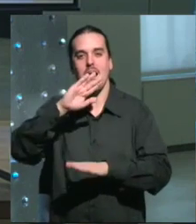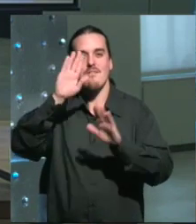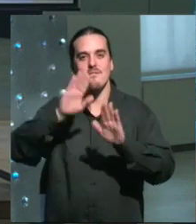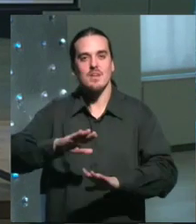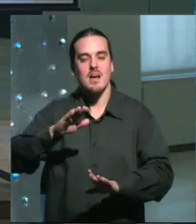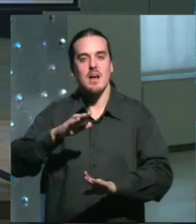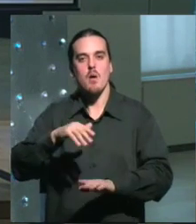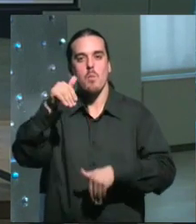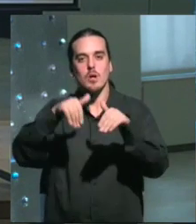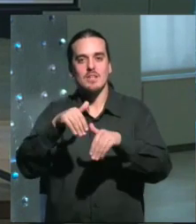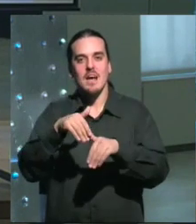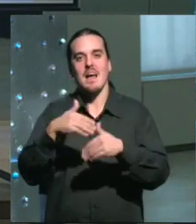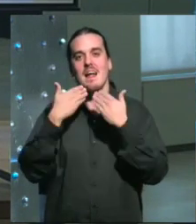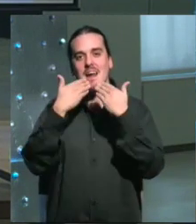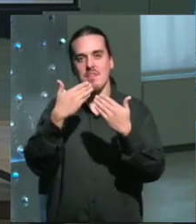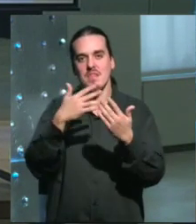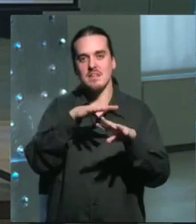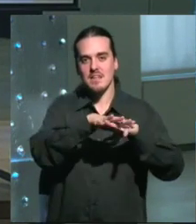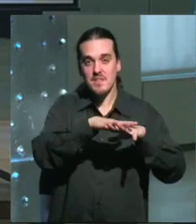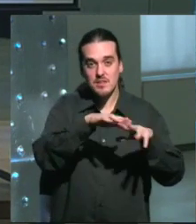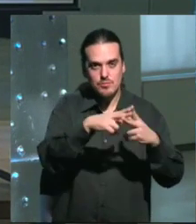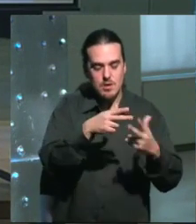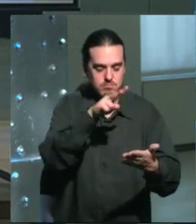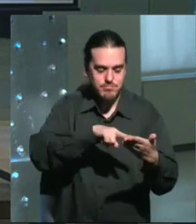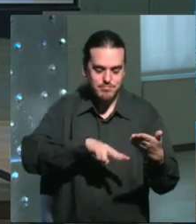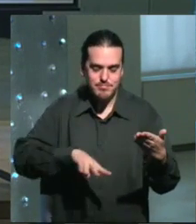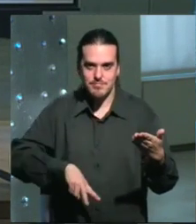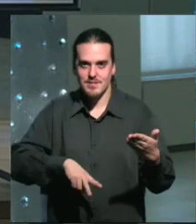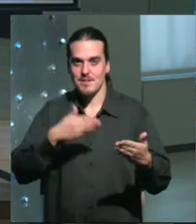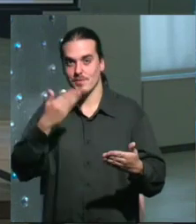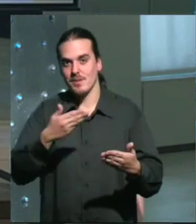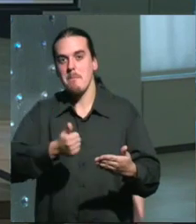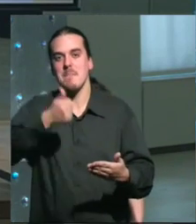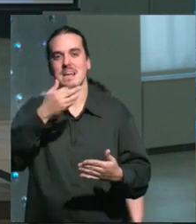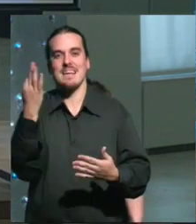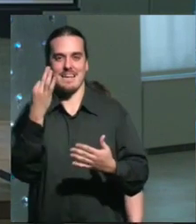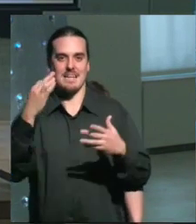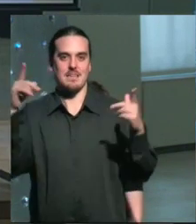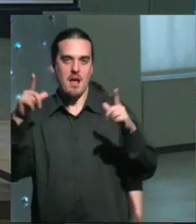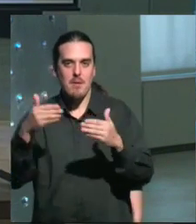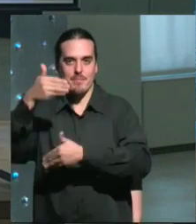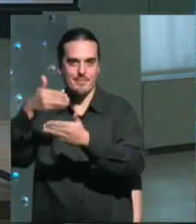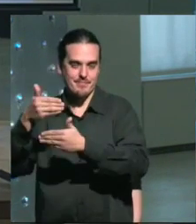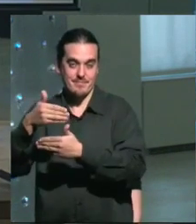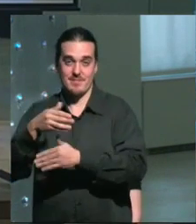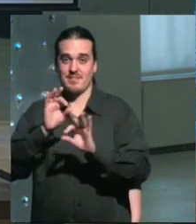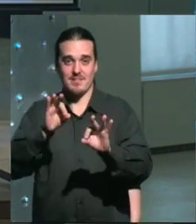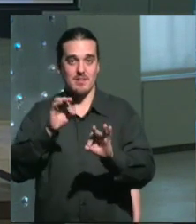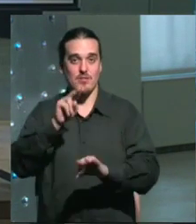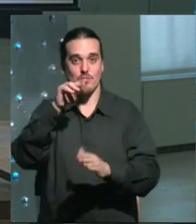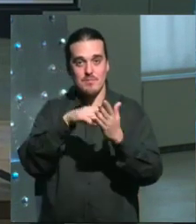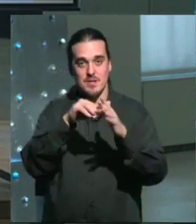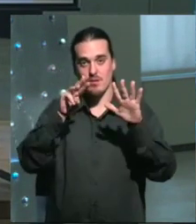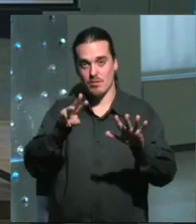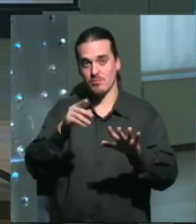de comunicación tradicionales. Y eso es francamente rompedor. Es rompedor porque en el 2008 nos hizo